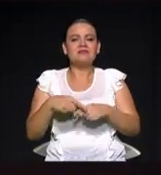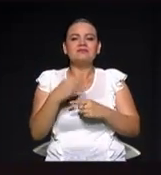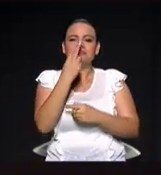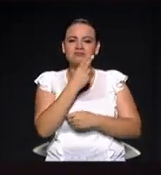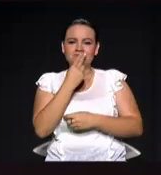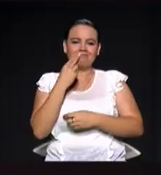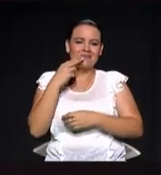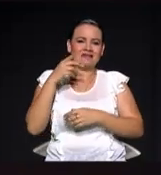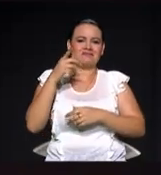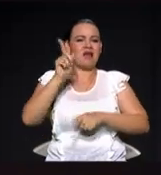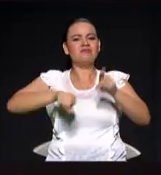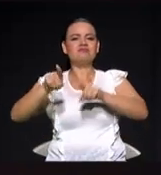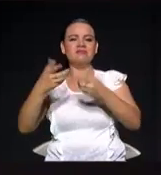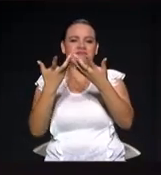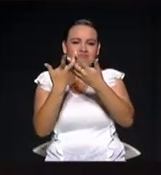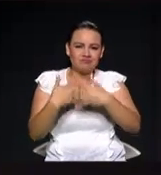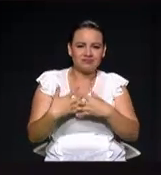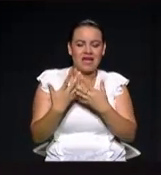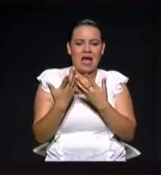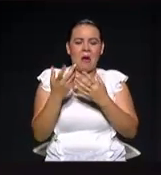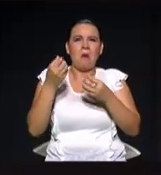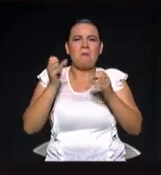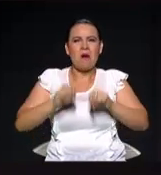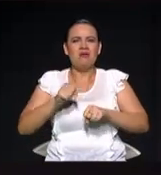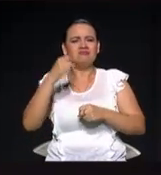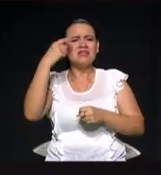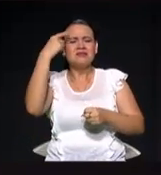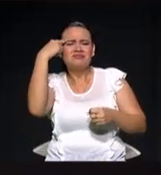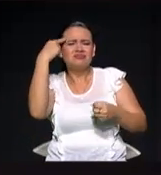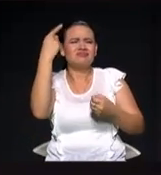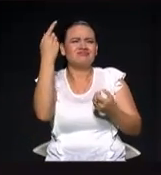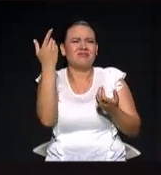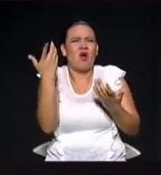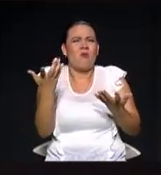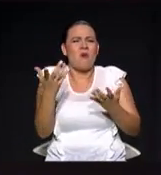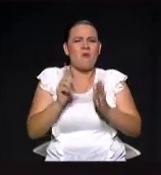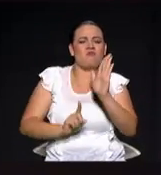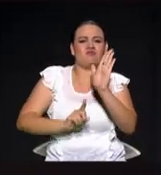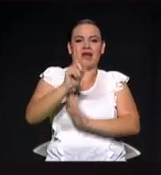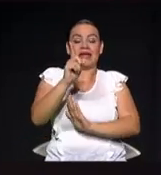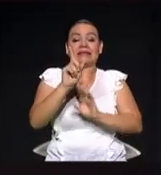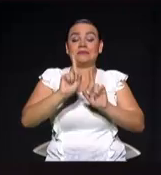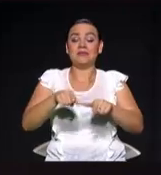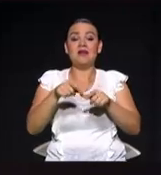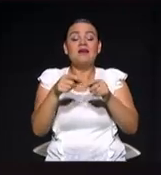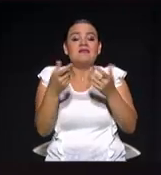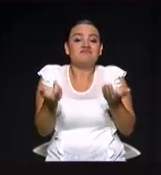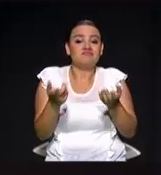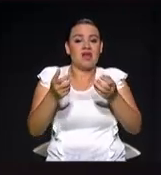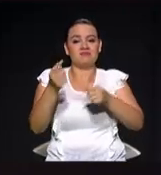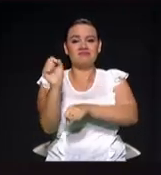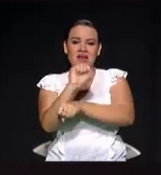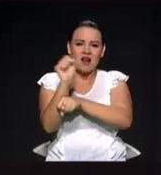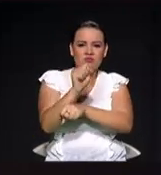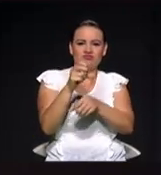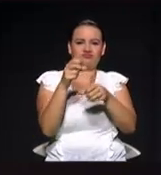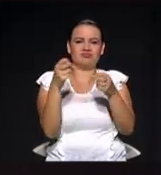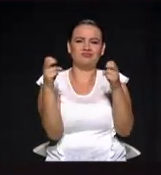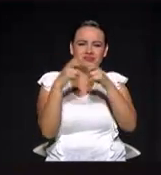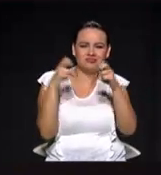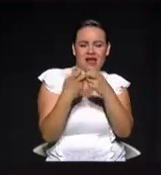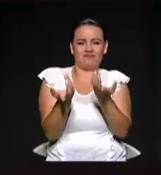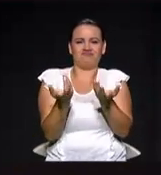haya todos los incentivos para que haya migración hacia todos los carros eléctricos motos automóviles e incluso